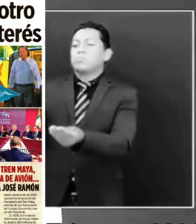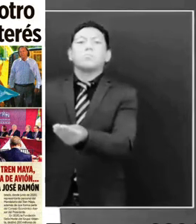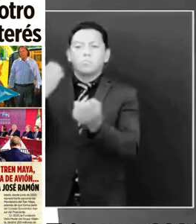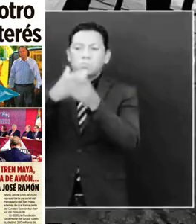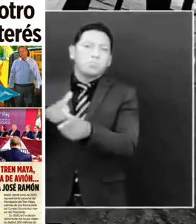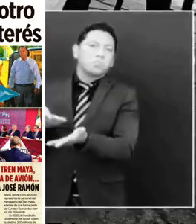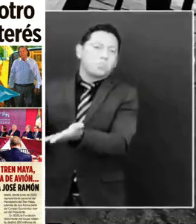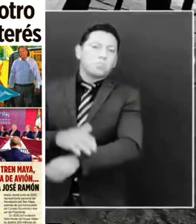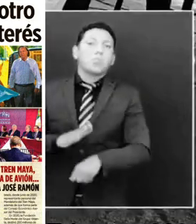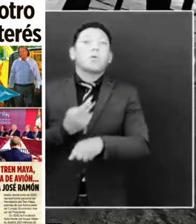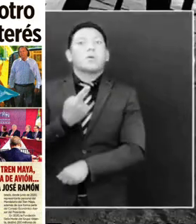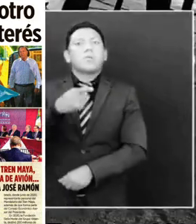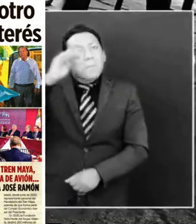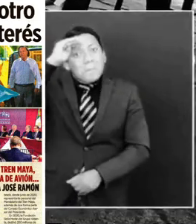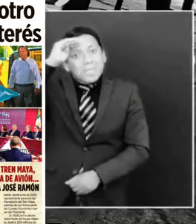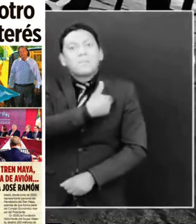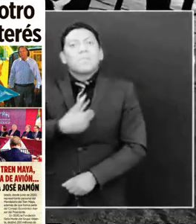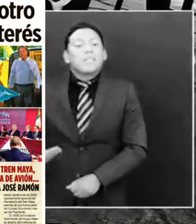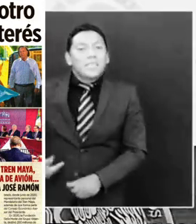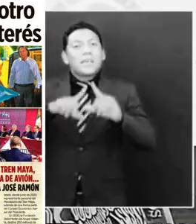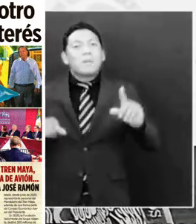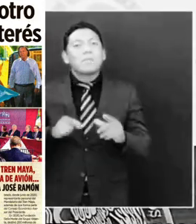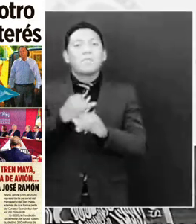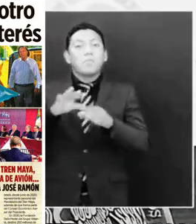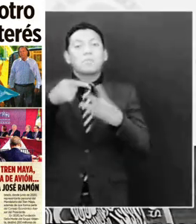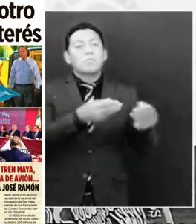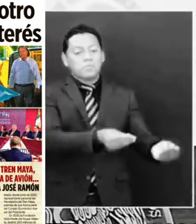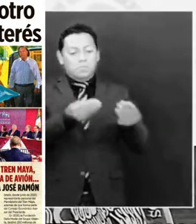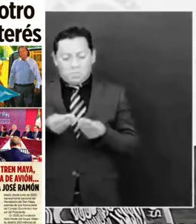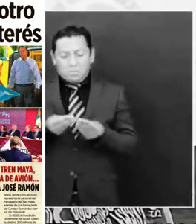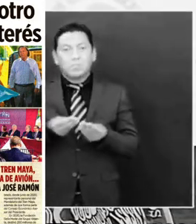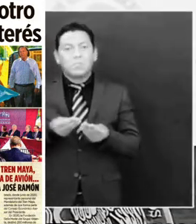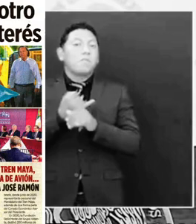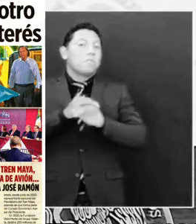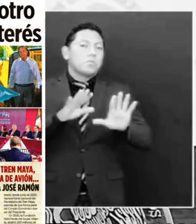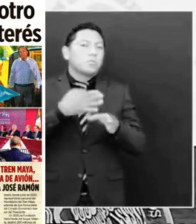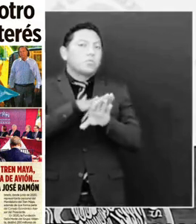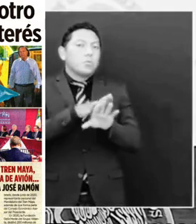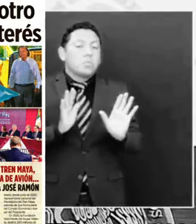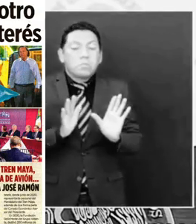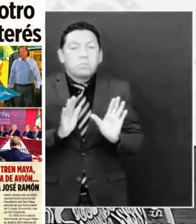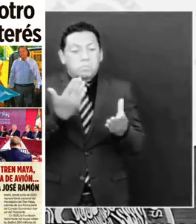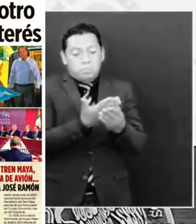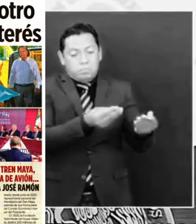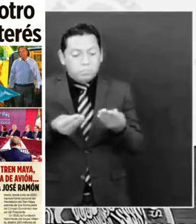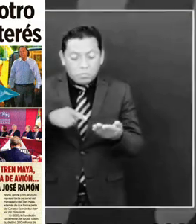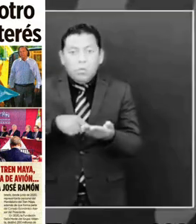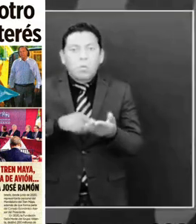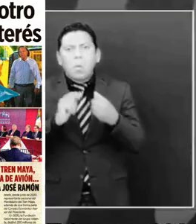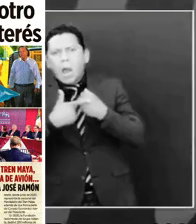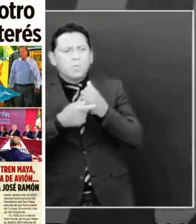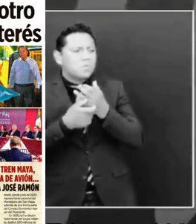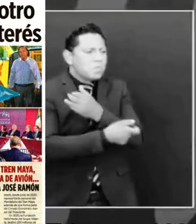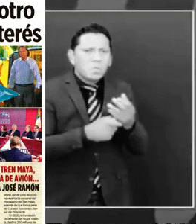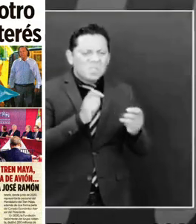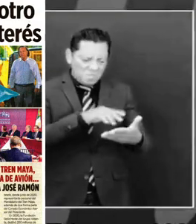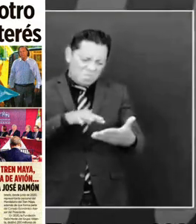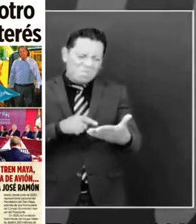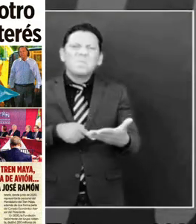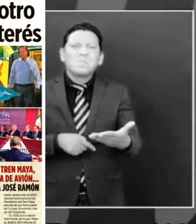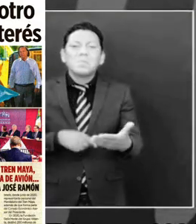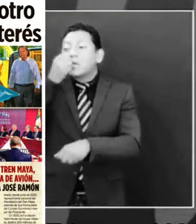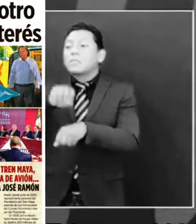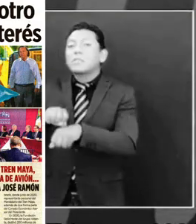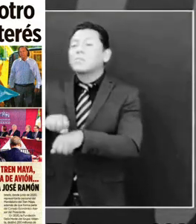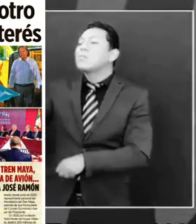imagínense, si el presidente de México recibe un informe sobre un posible acto de corrupción y le dice